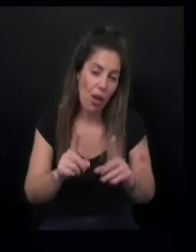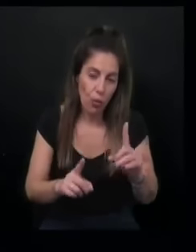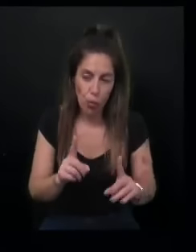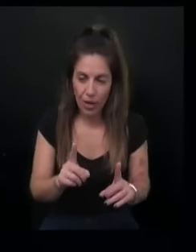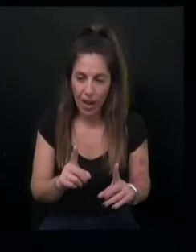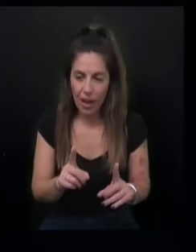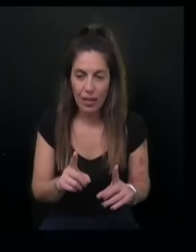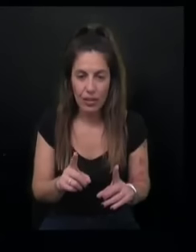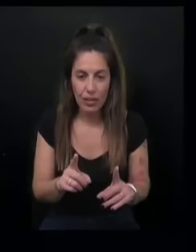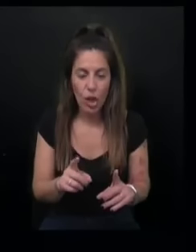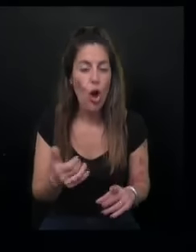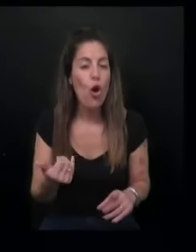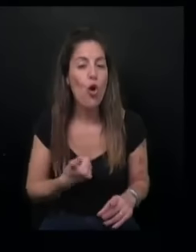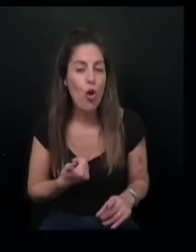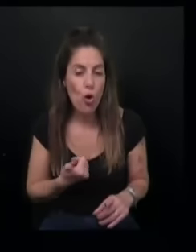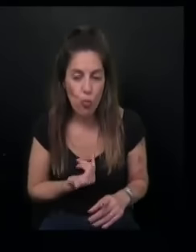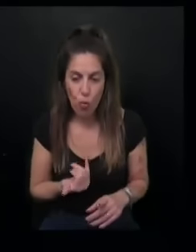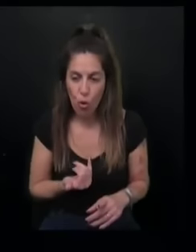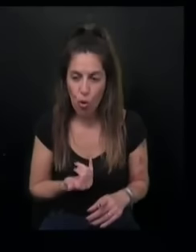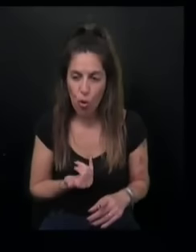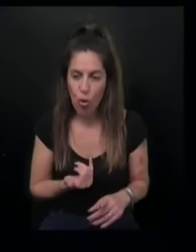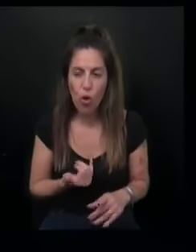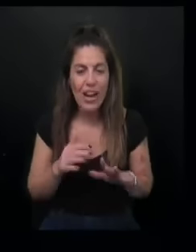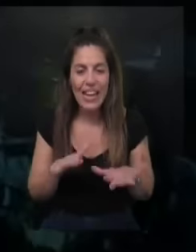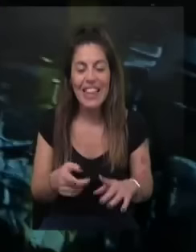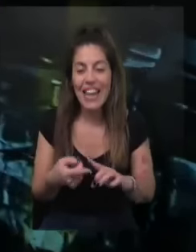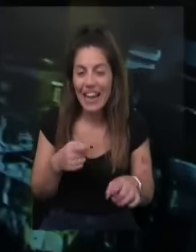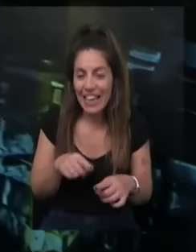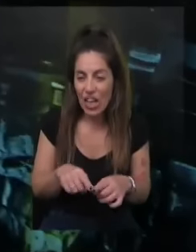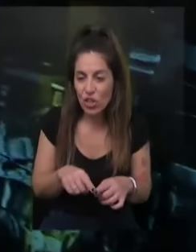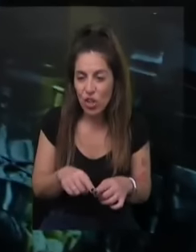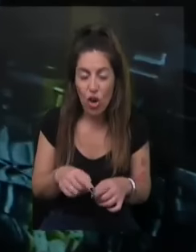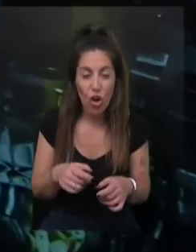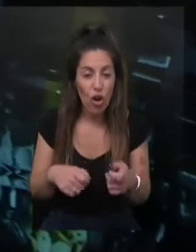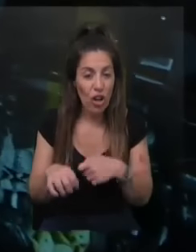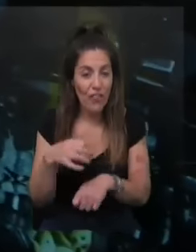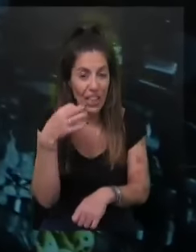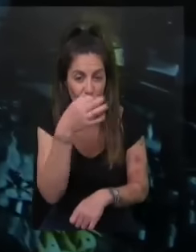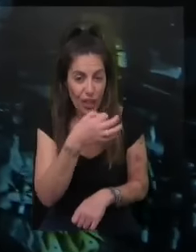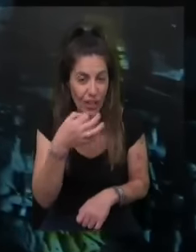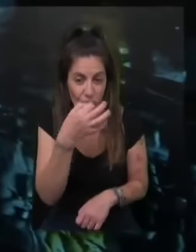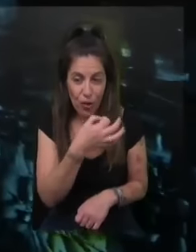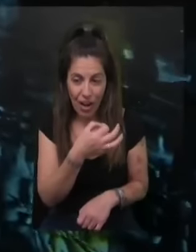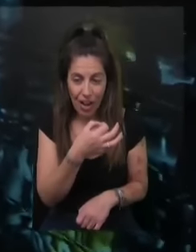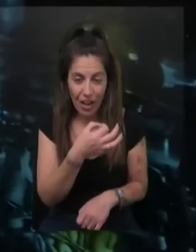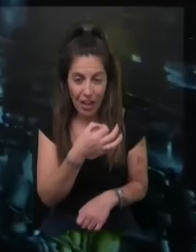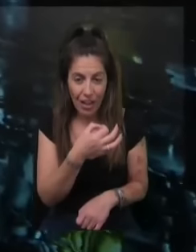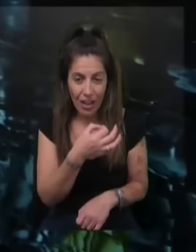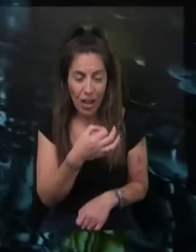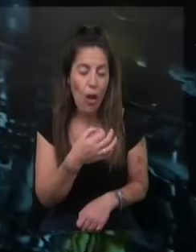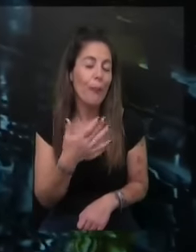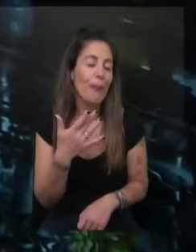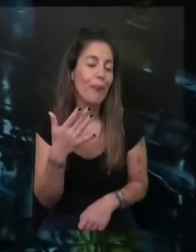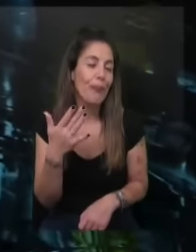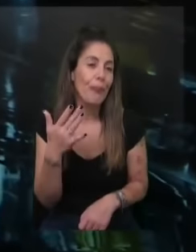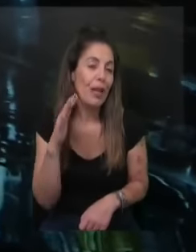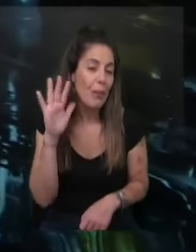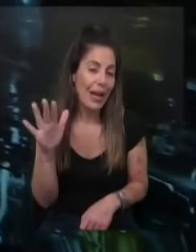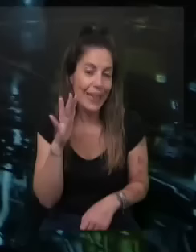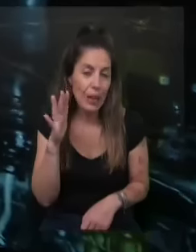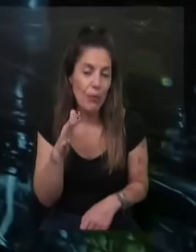alguna Cómo cómo cómo queda la relación con el narcotráfico digo supongamos yo no sé ni